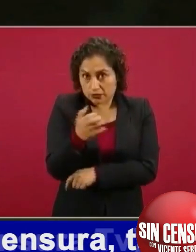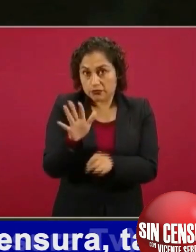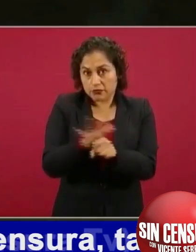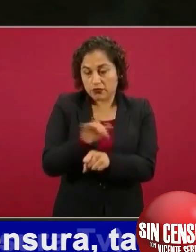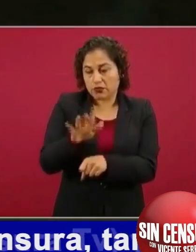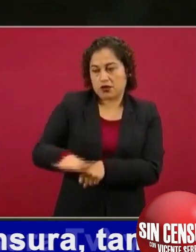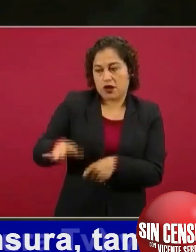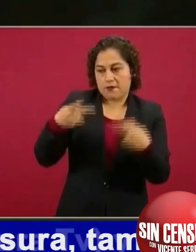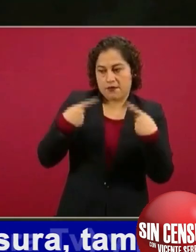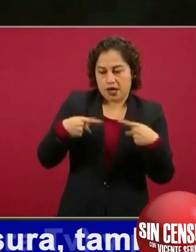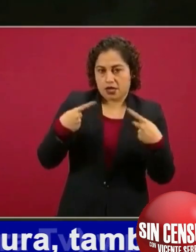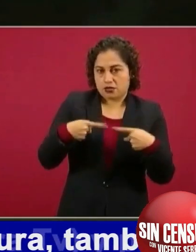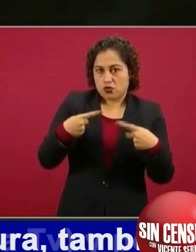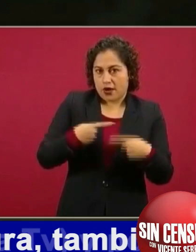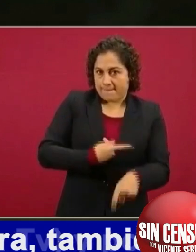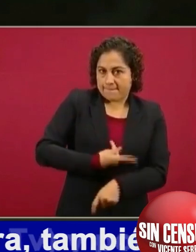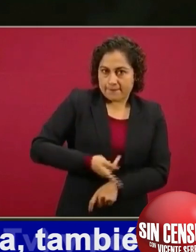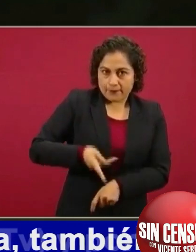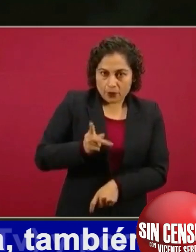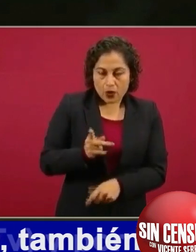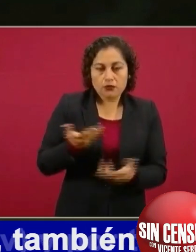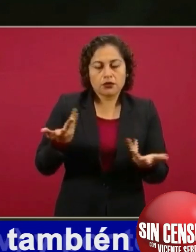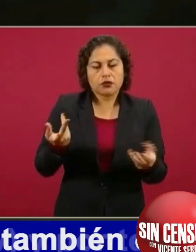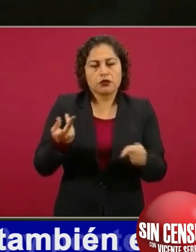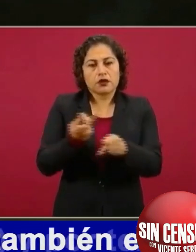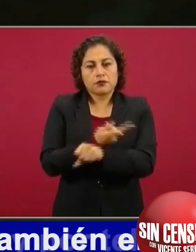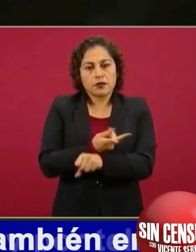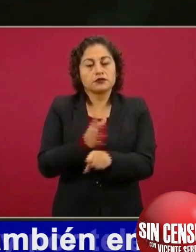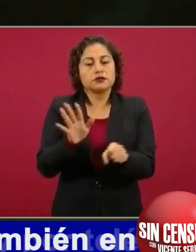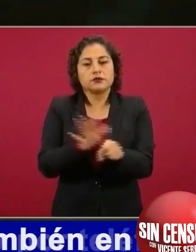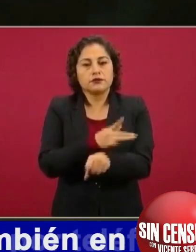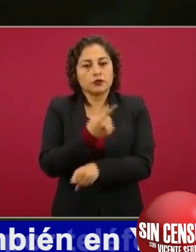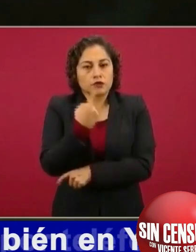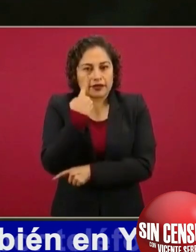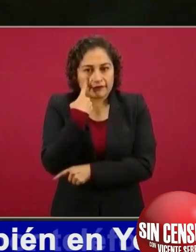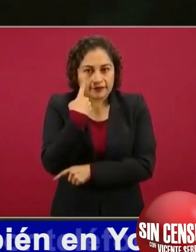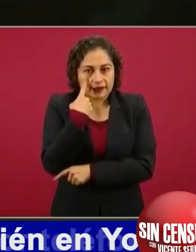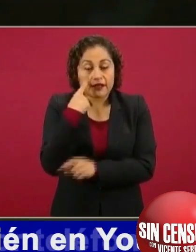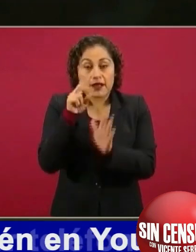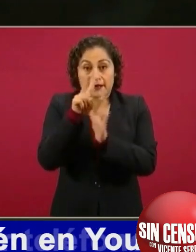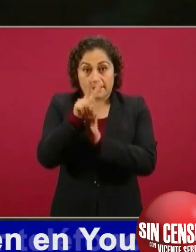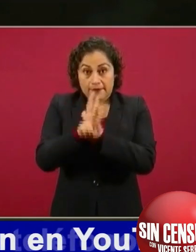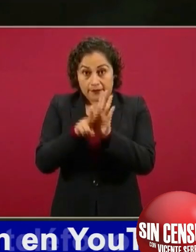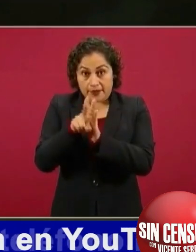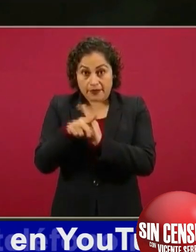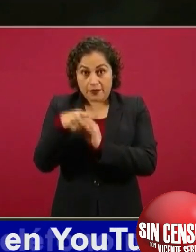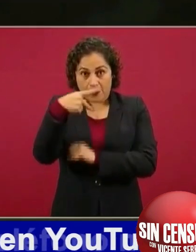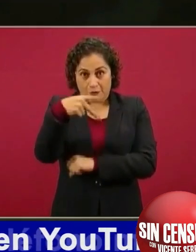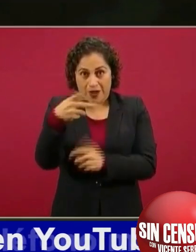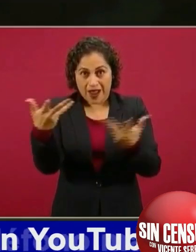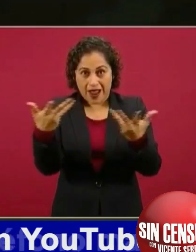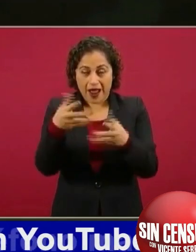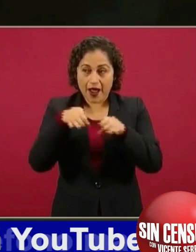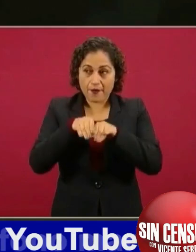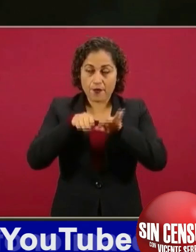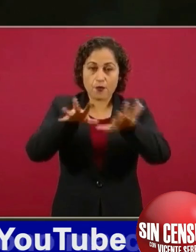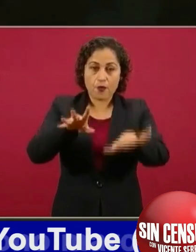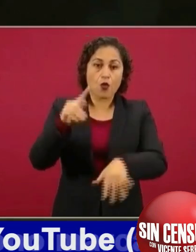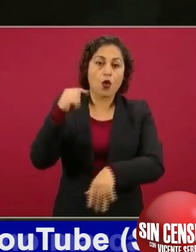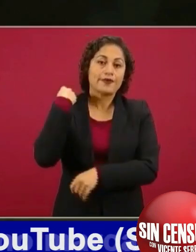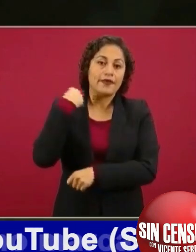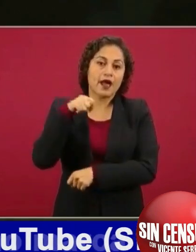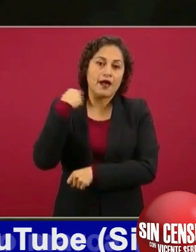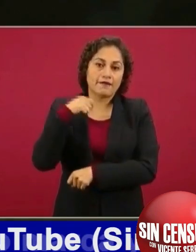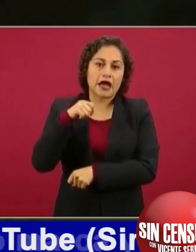tienen, y esto pues sale a raíz del video que publica el fin de semana en Tabasco, y